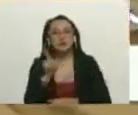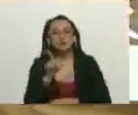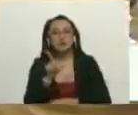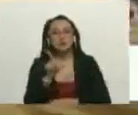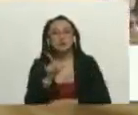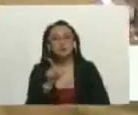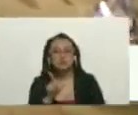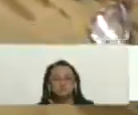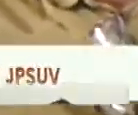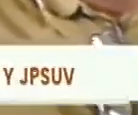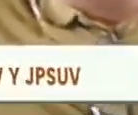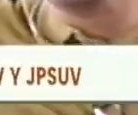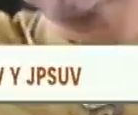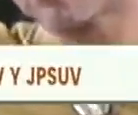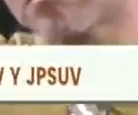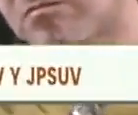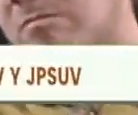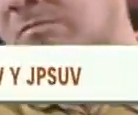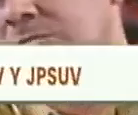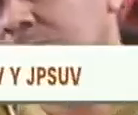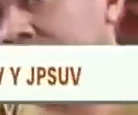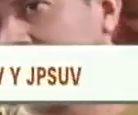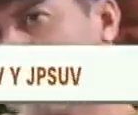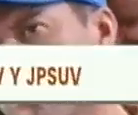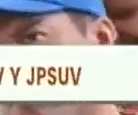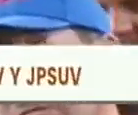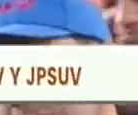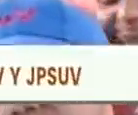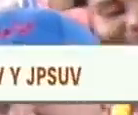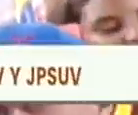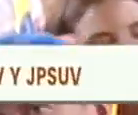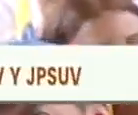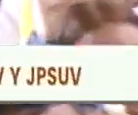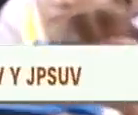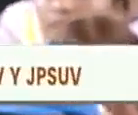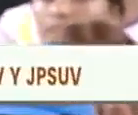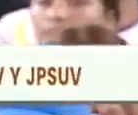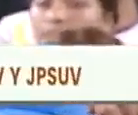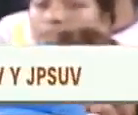Venezuela. Ese valor se llama